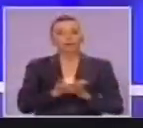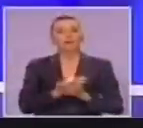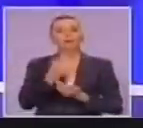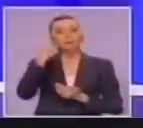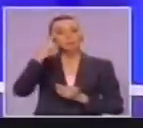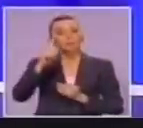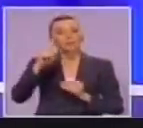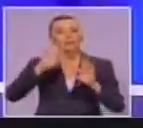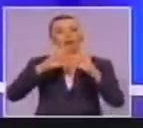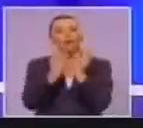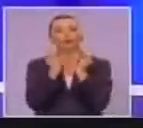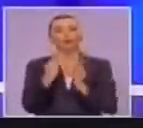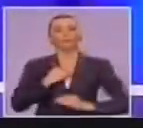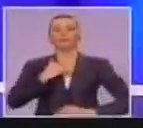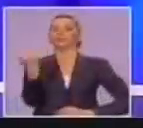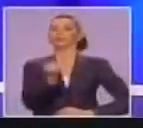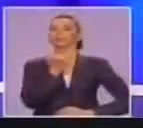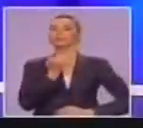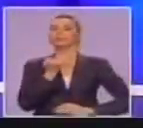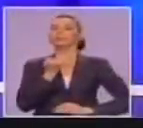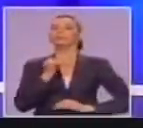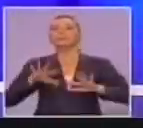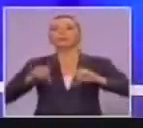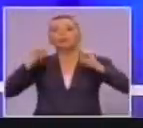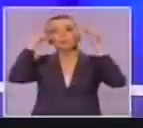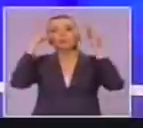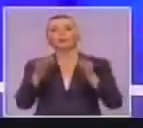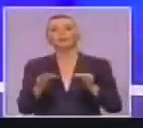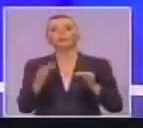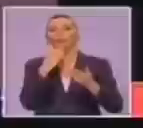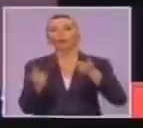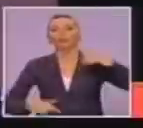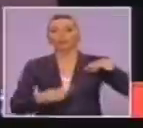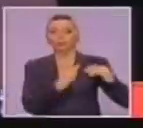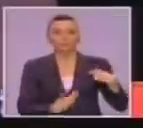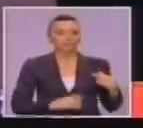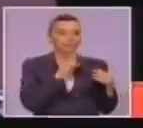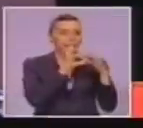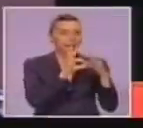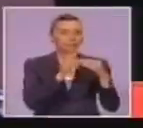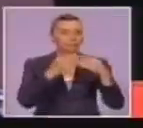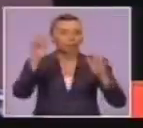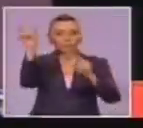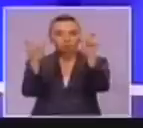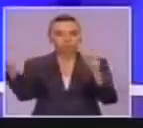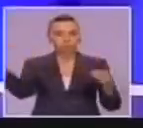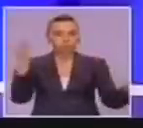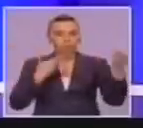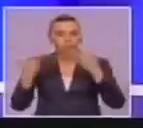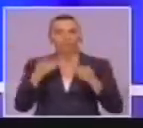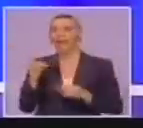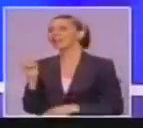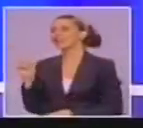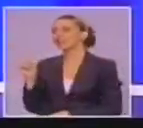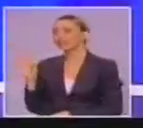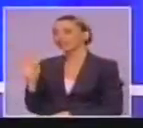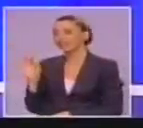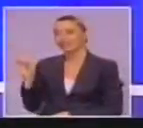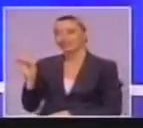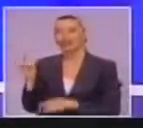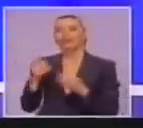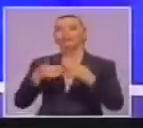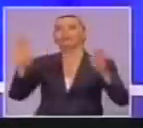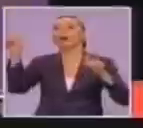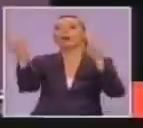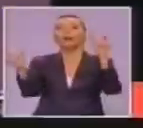tener completa autonomía para la toma de decisiones cuando uno es presidente de la agradecer República. Vengan de donde vengan. No, no vengan de